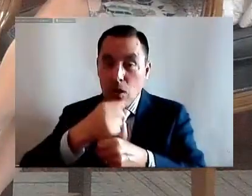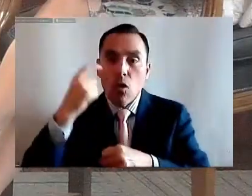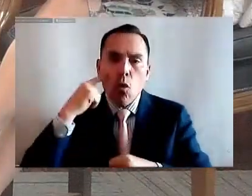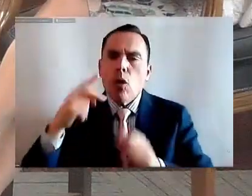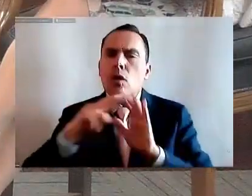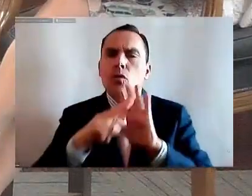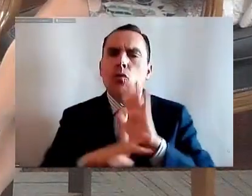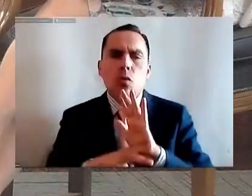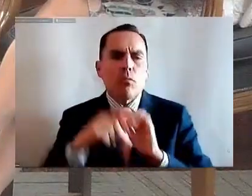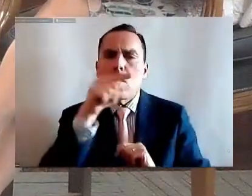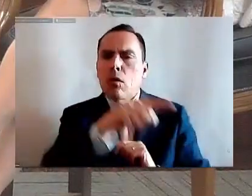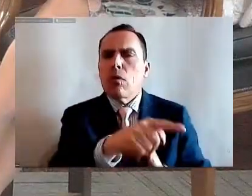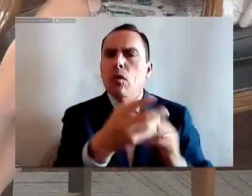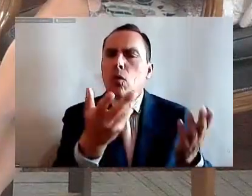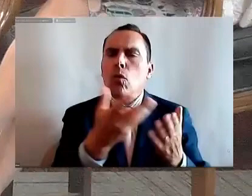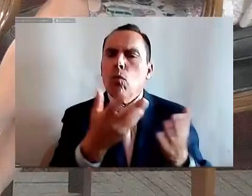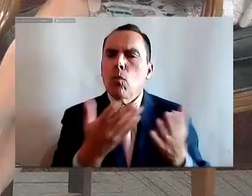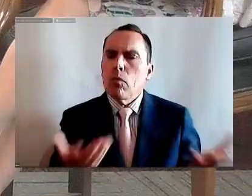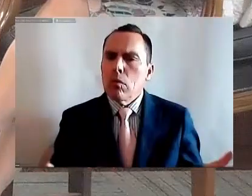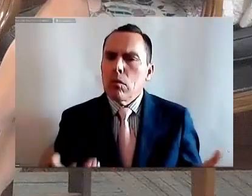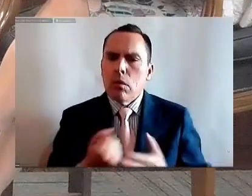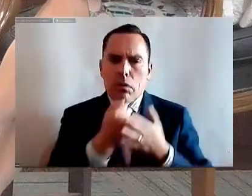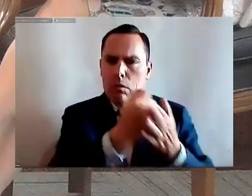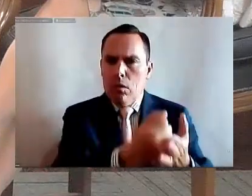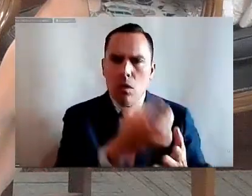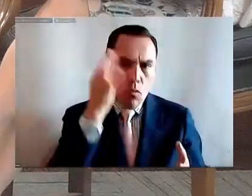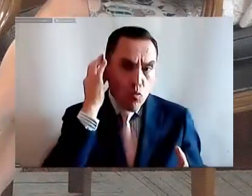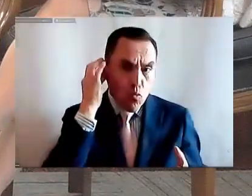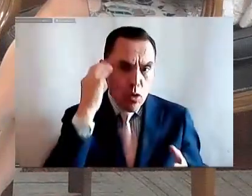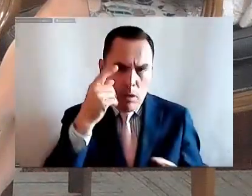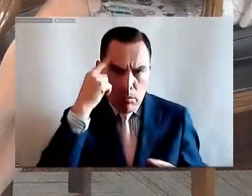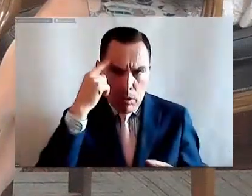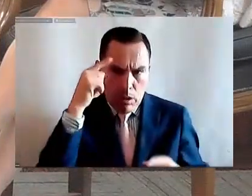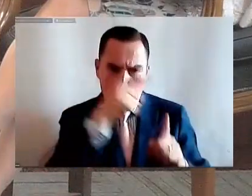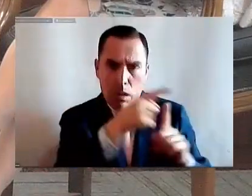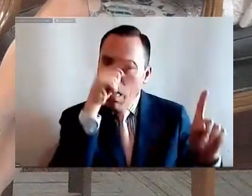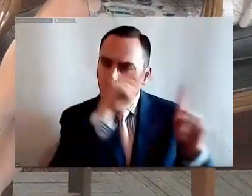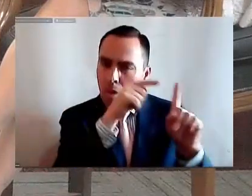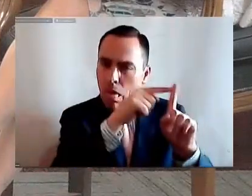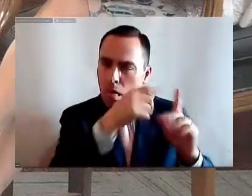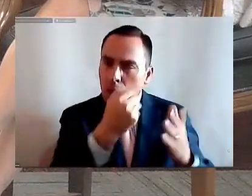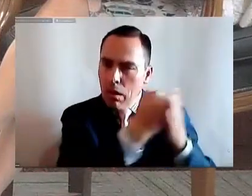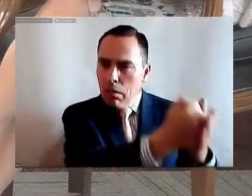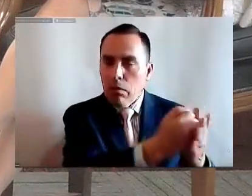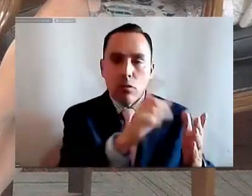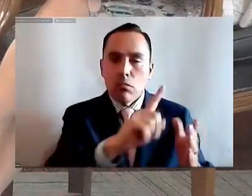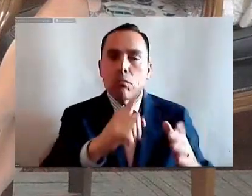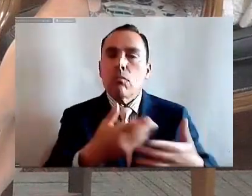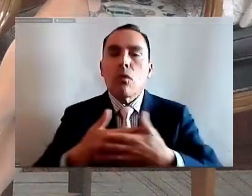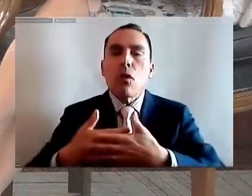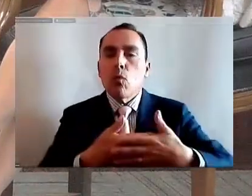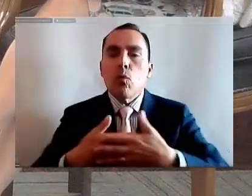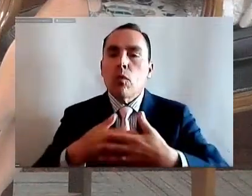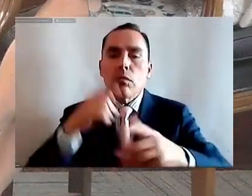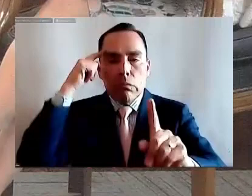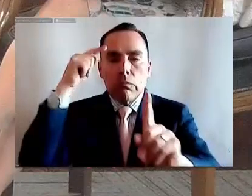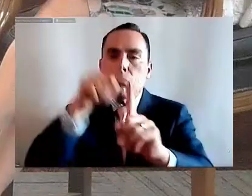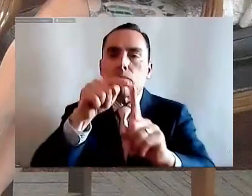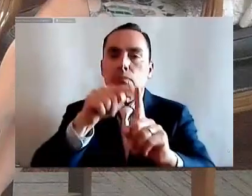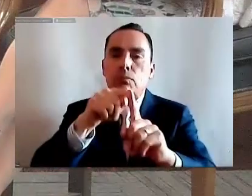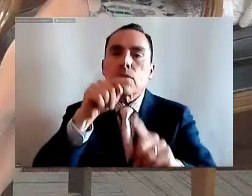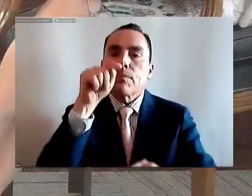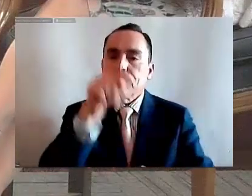maternidad a la Dirección de Trabajo? No la aplica pensando en la mujer, sino que la aplica pensando lisa y llanamente en que son por el